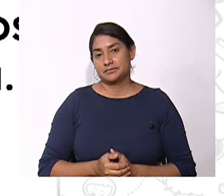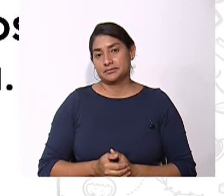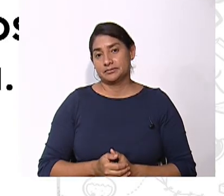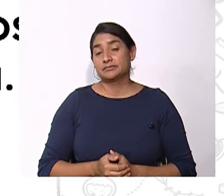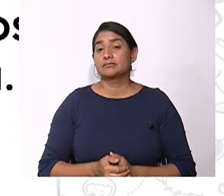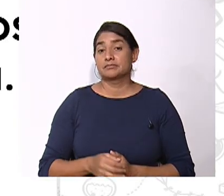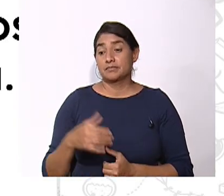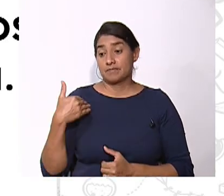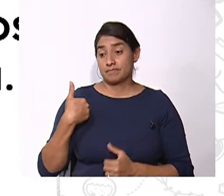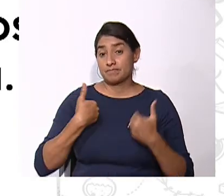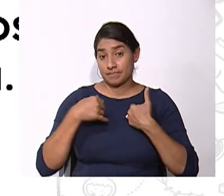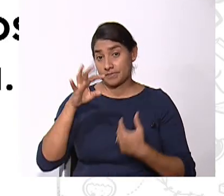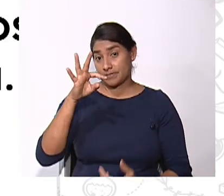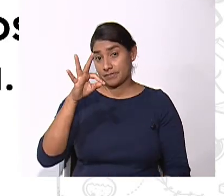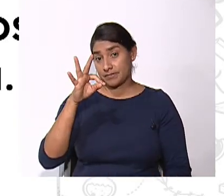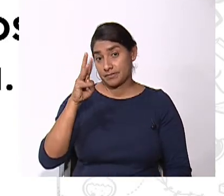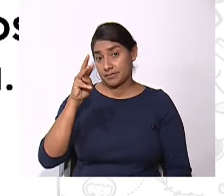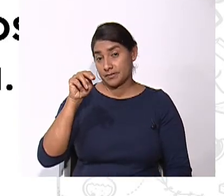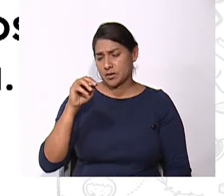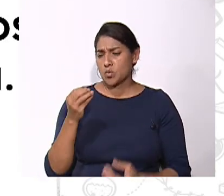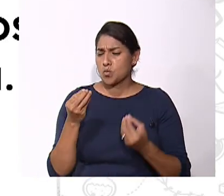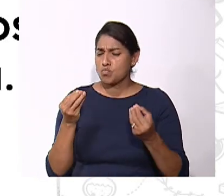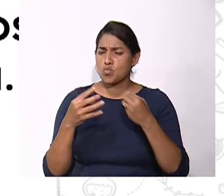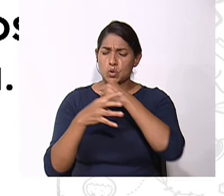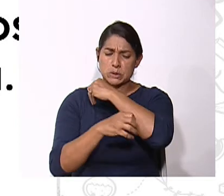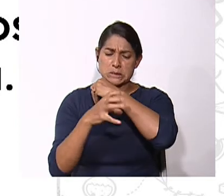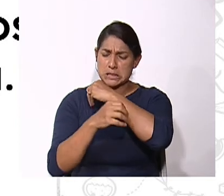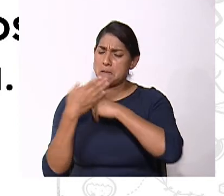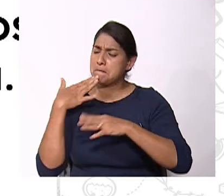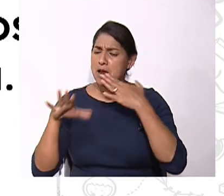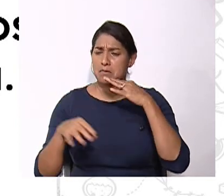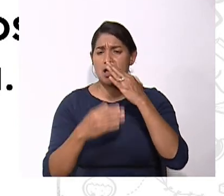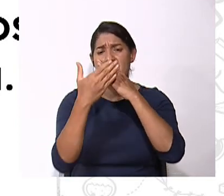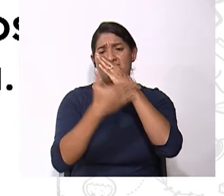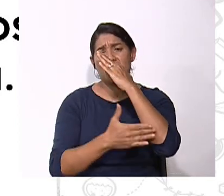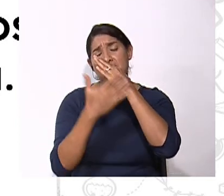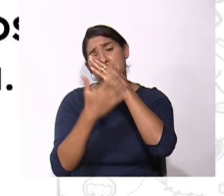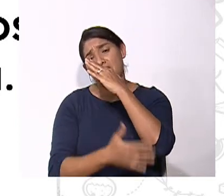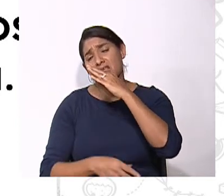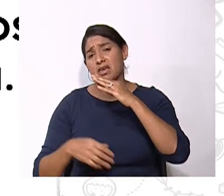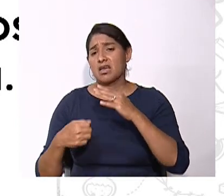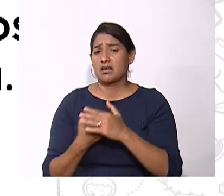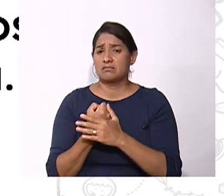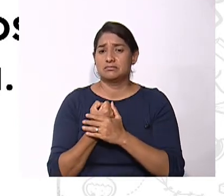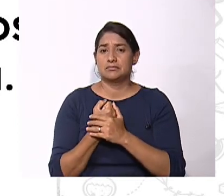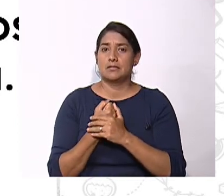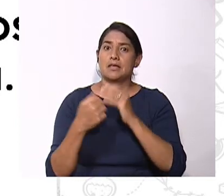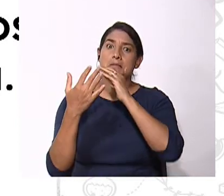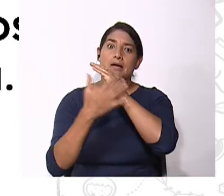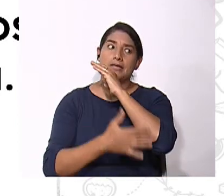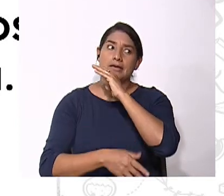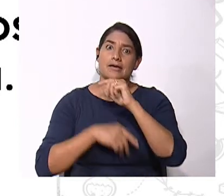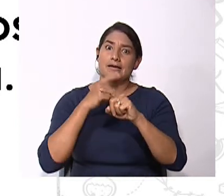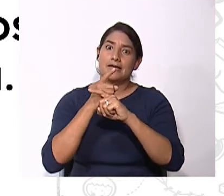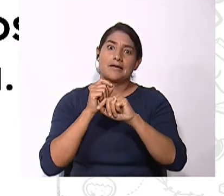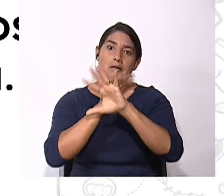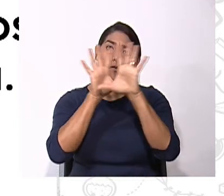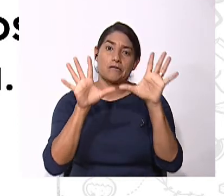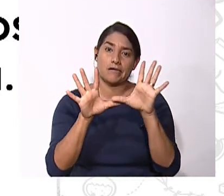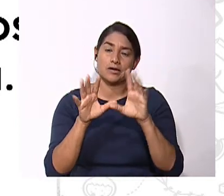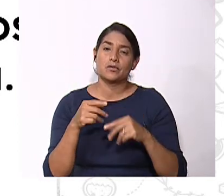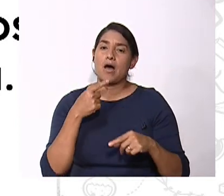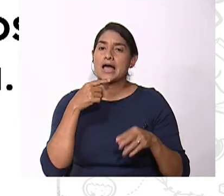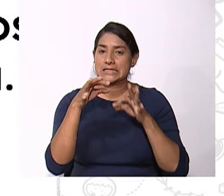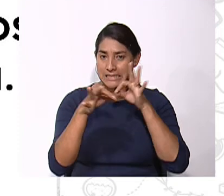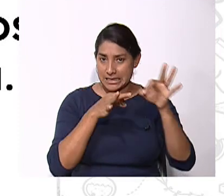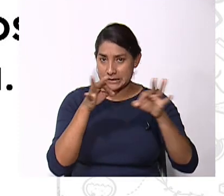Las termitas pueden causar muchos daños a las estructuras ¿de qué material? De madera. Ahí se mencionaba